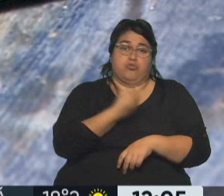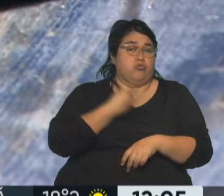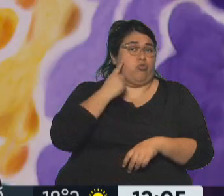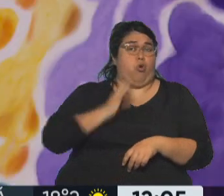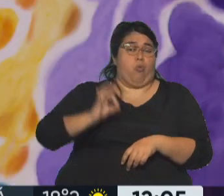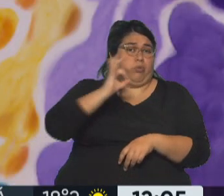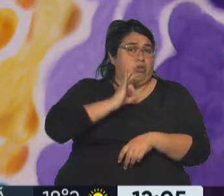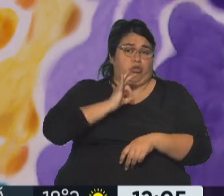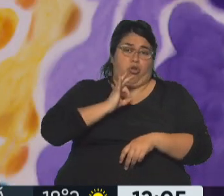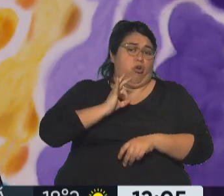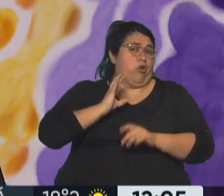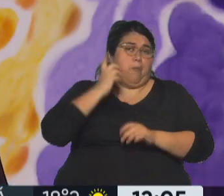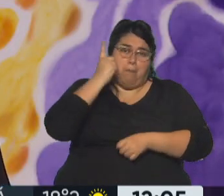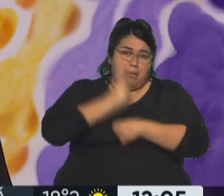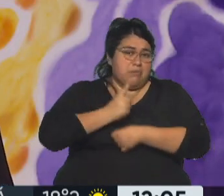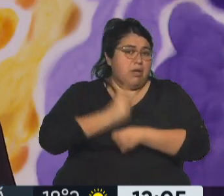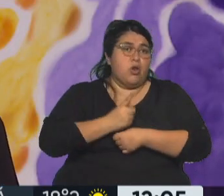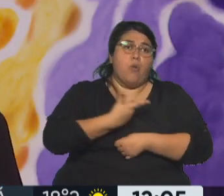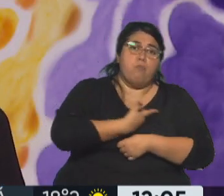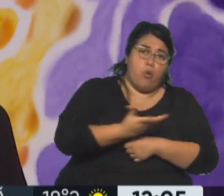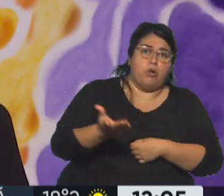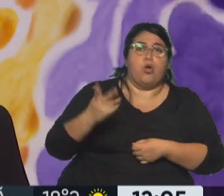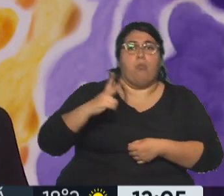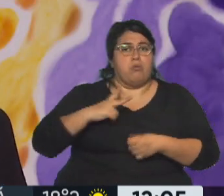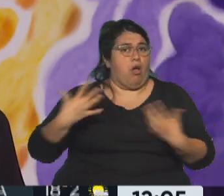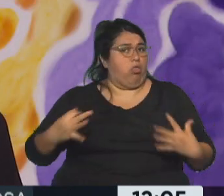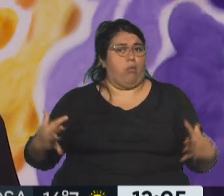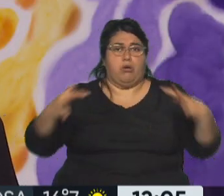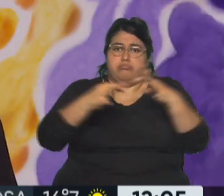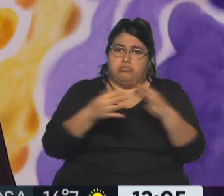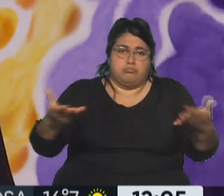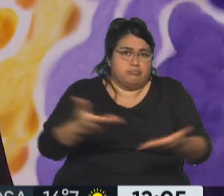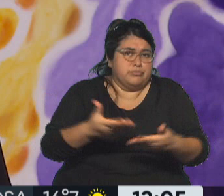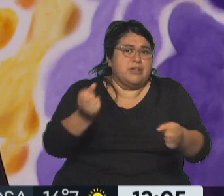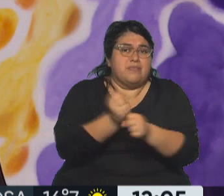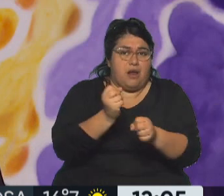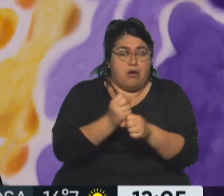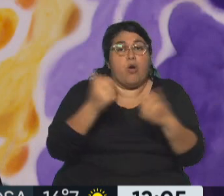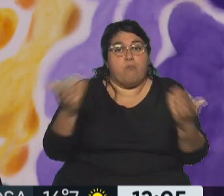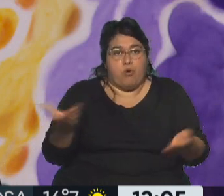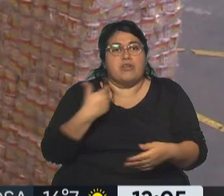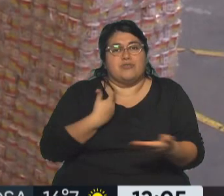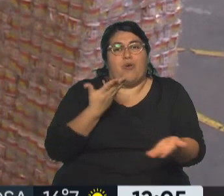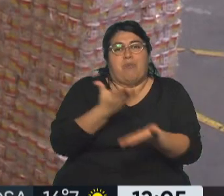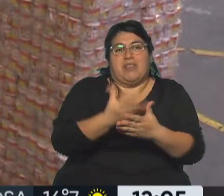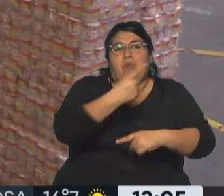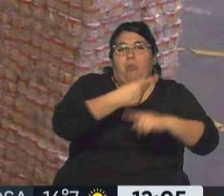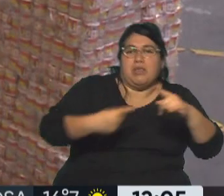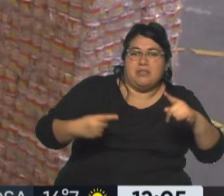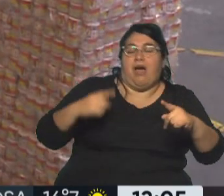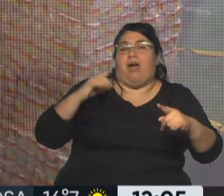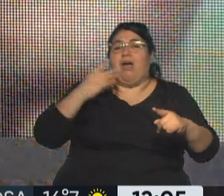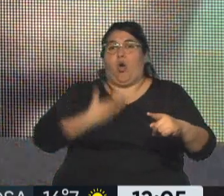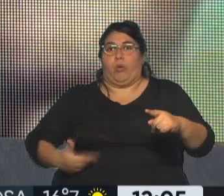tiene que haber una conjunción entre lo público y lo privado por eso estas medidas pone parte del Estado y pedimos que pongan otra parte